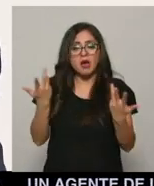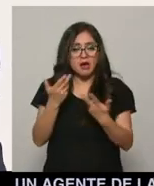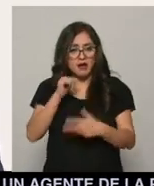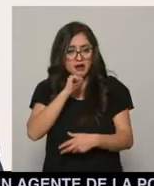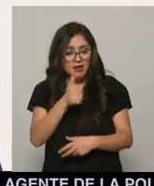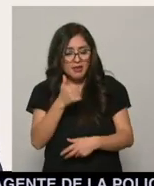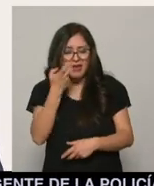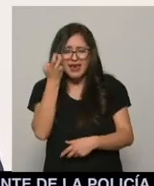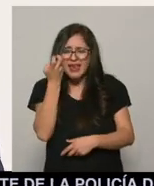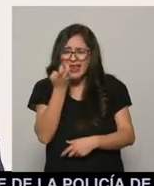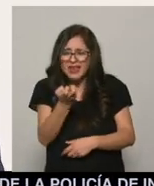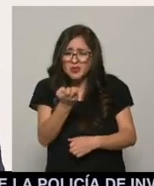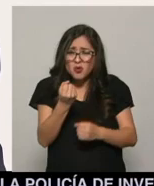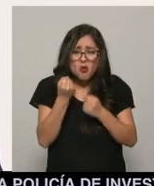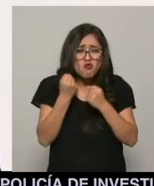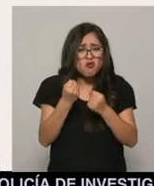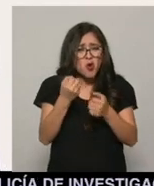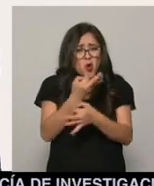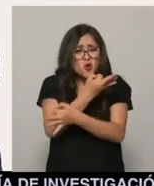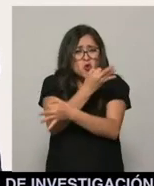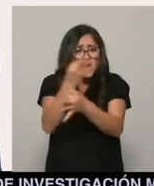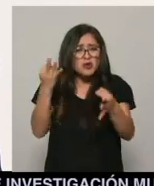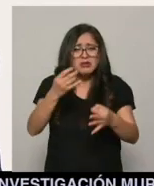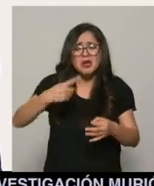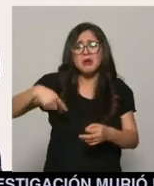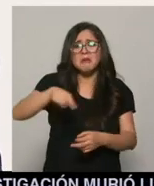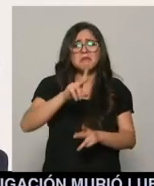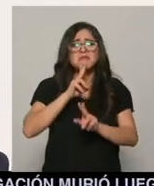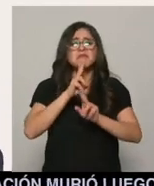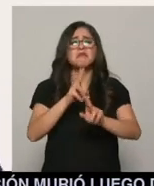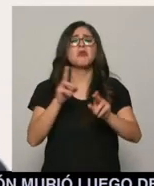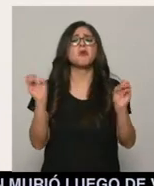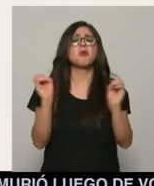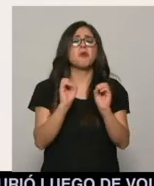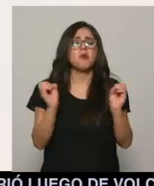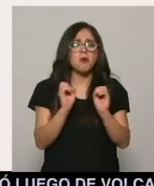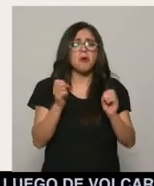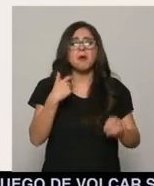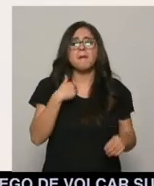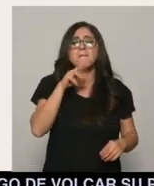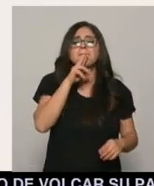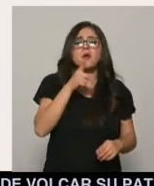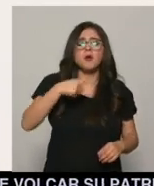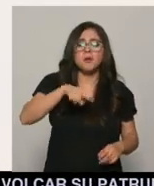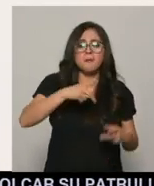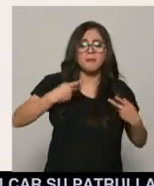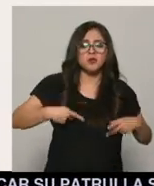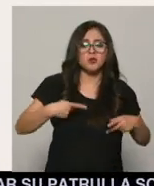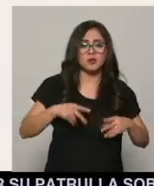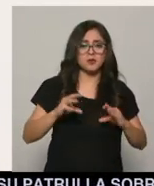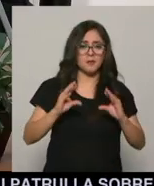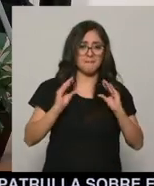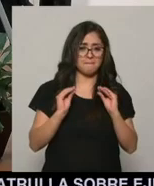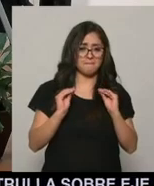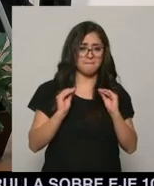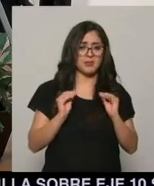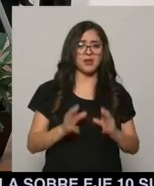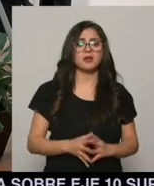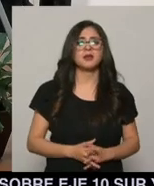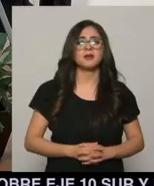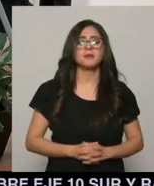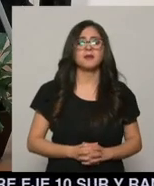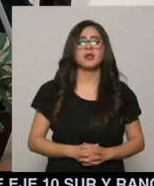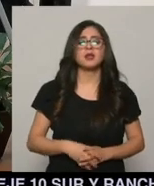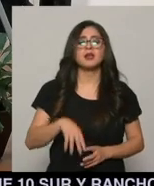un escandalazo, Sí. que no le han dado respuesta, y Sí. mejor prefieren callarlo. Reginaldo, un minuto antes de ir a